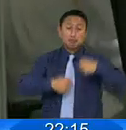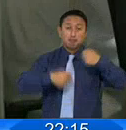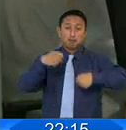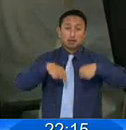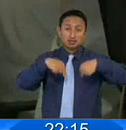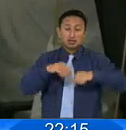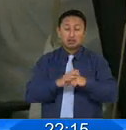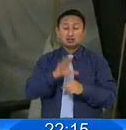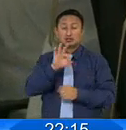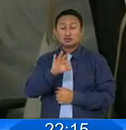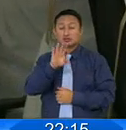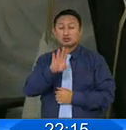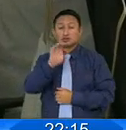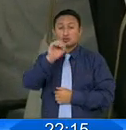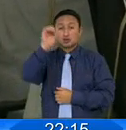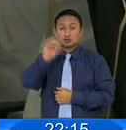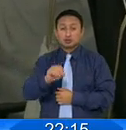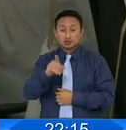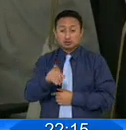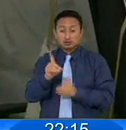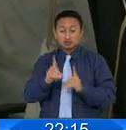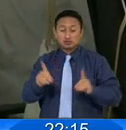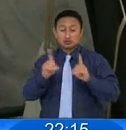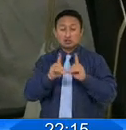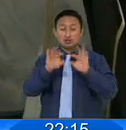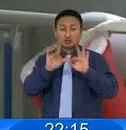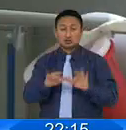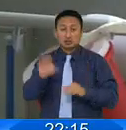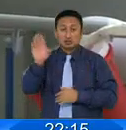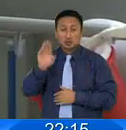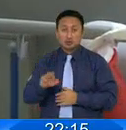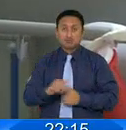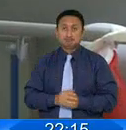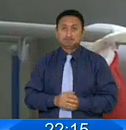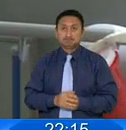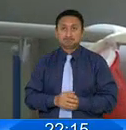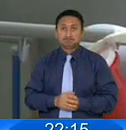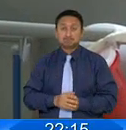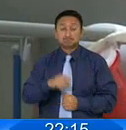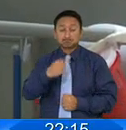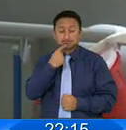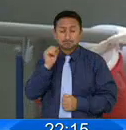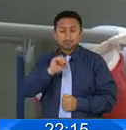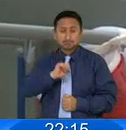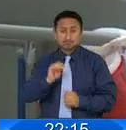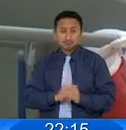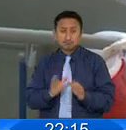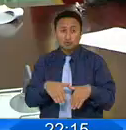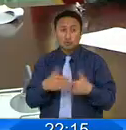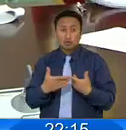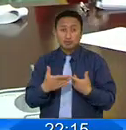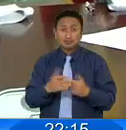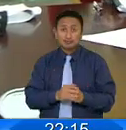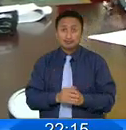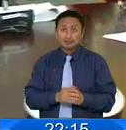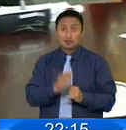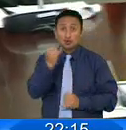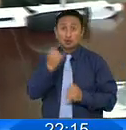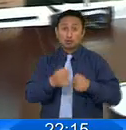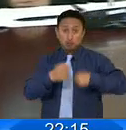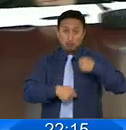del 94% según los datos de la Secretaría de Salud. Por esta razón no se descarta un incremento de fallecidos al finalizar